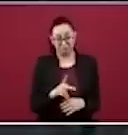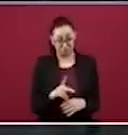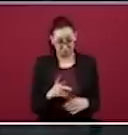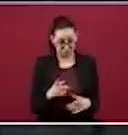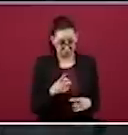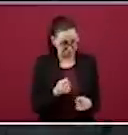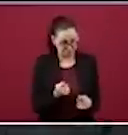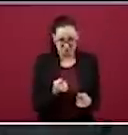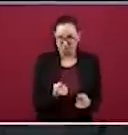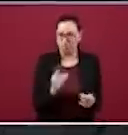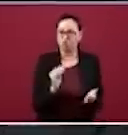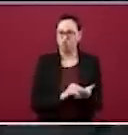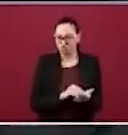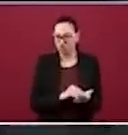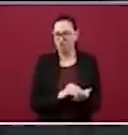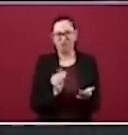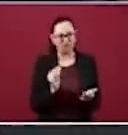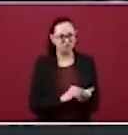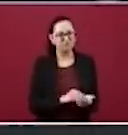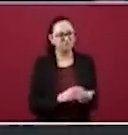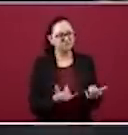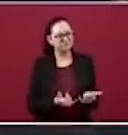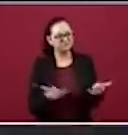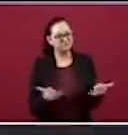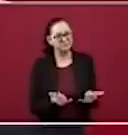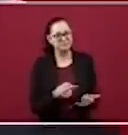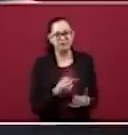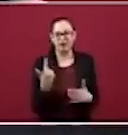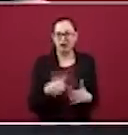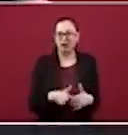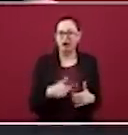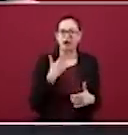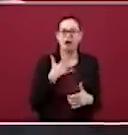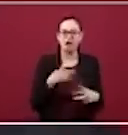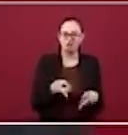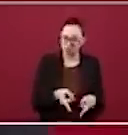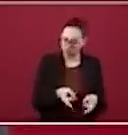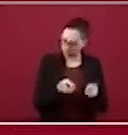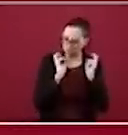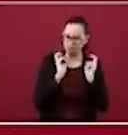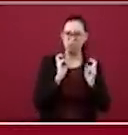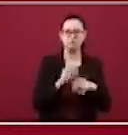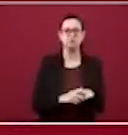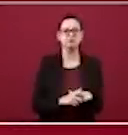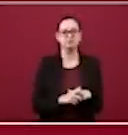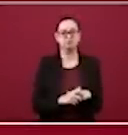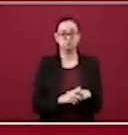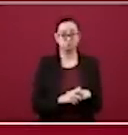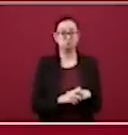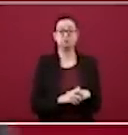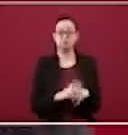ahí se están registrando actos de robo de combustible, de tomas clandestinas. Lo